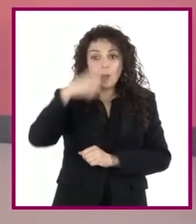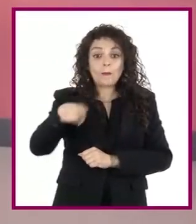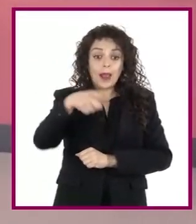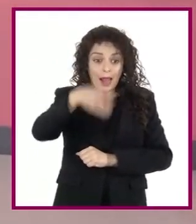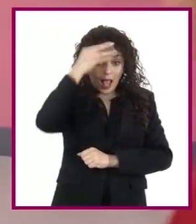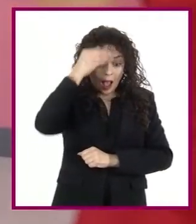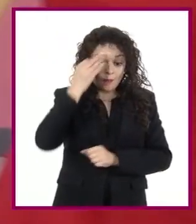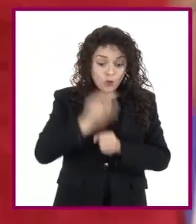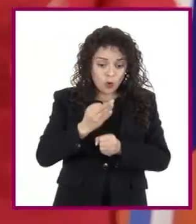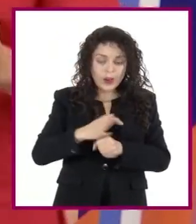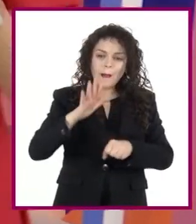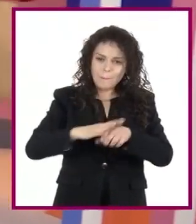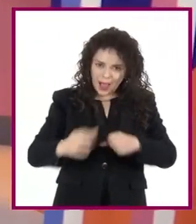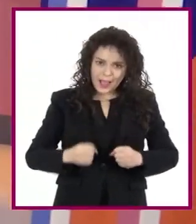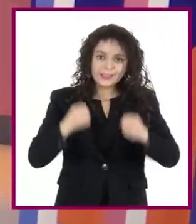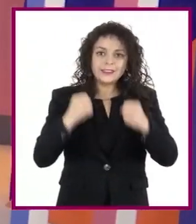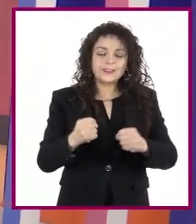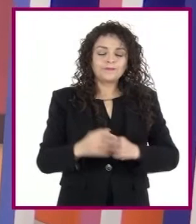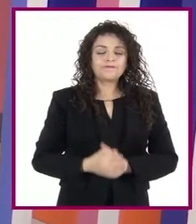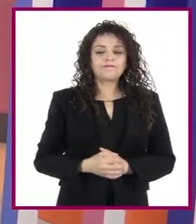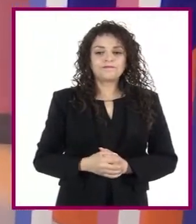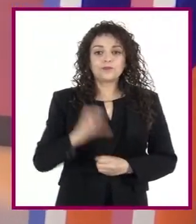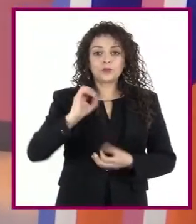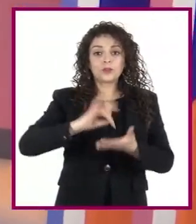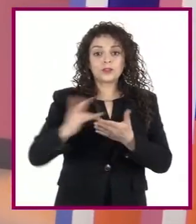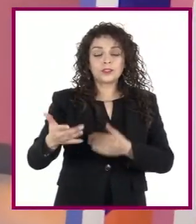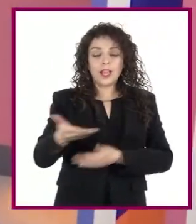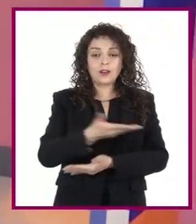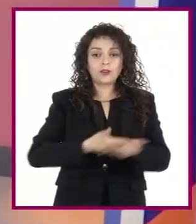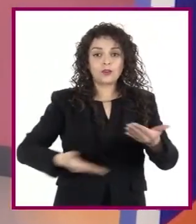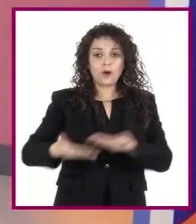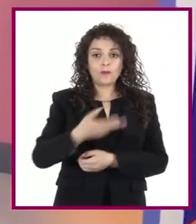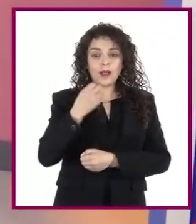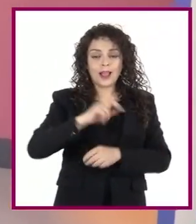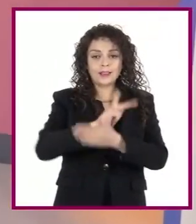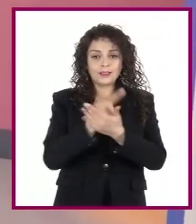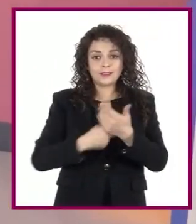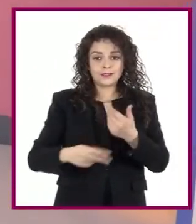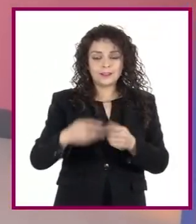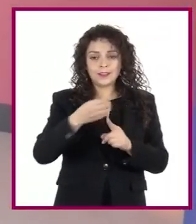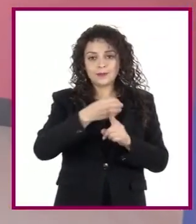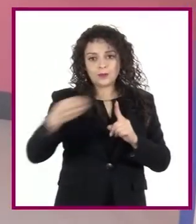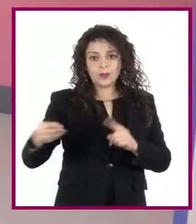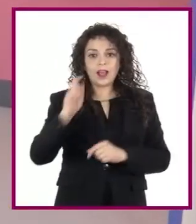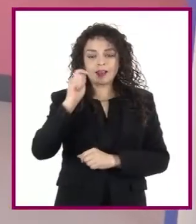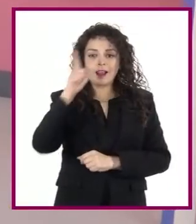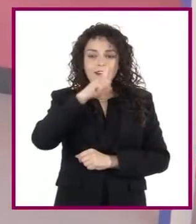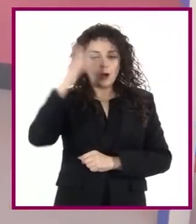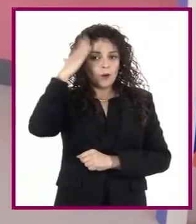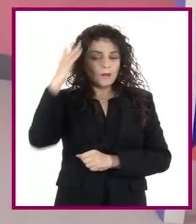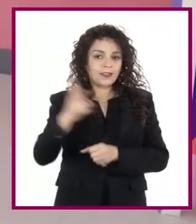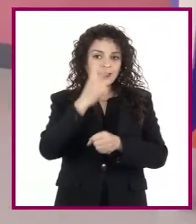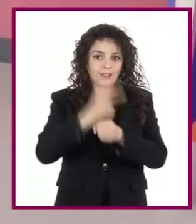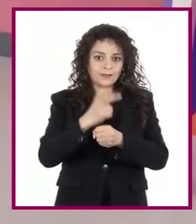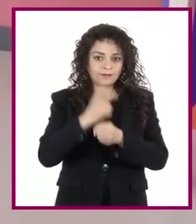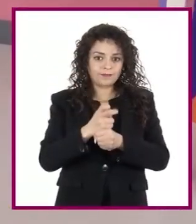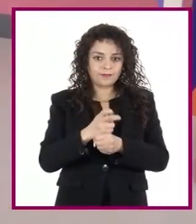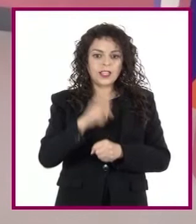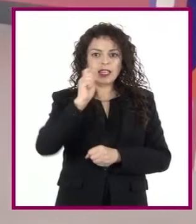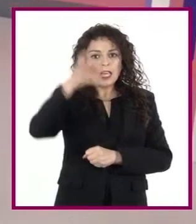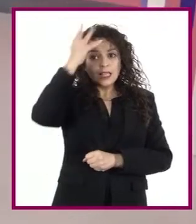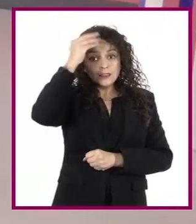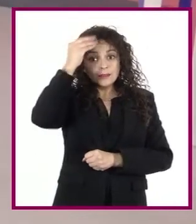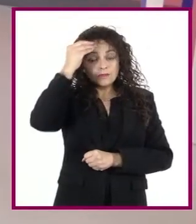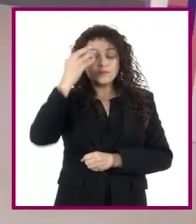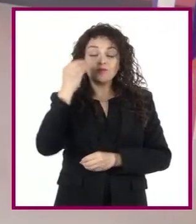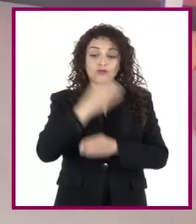aprendido. Gracias por compartir con nosotros esta sesión más de Lengua Materna 2. Hemos aprendido algo